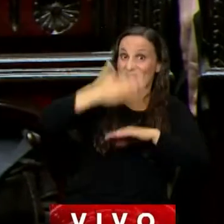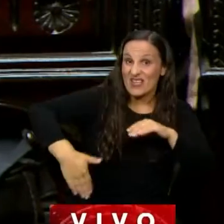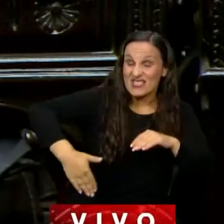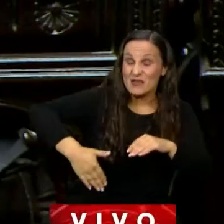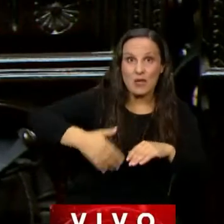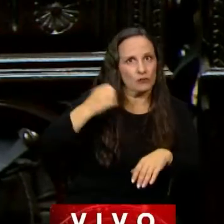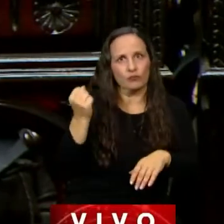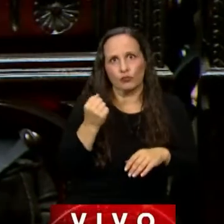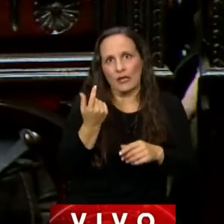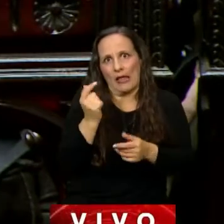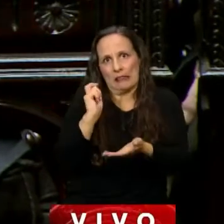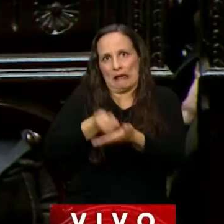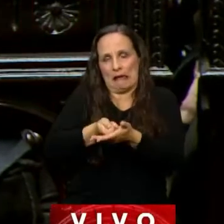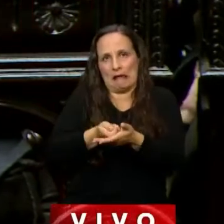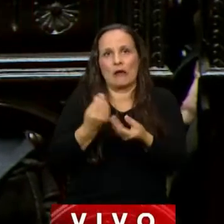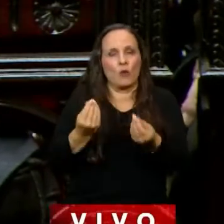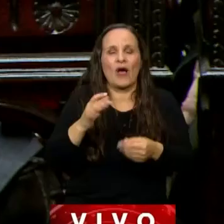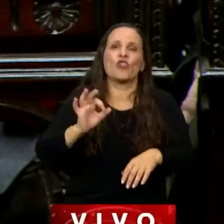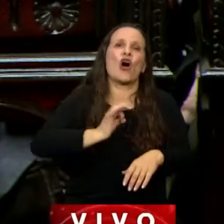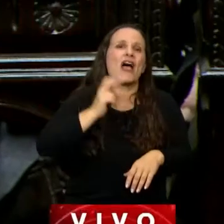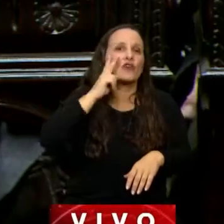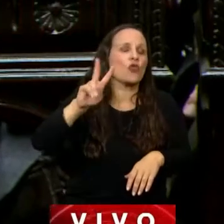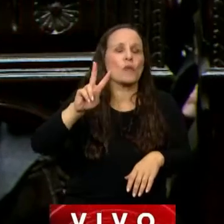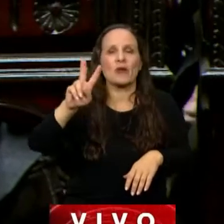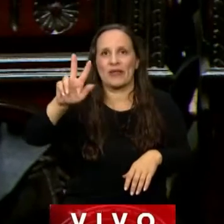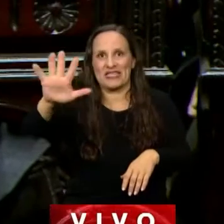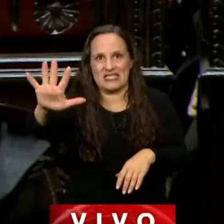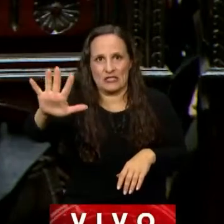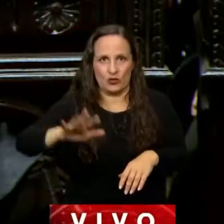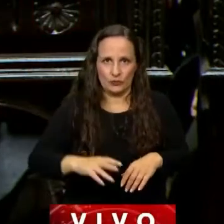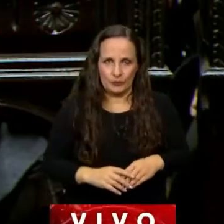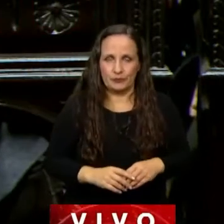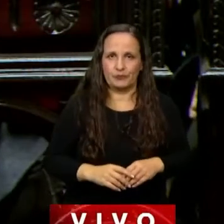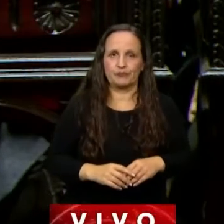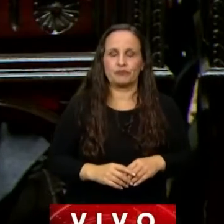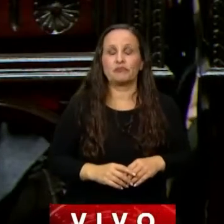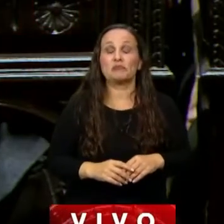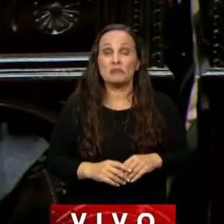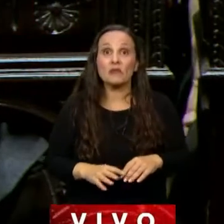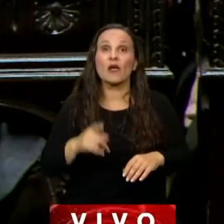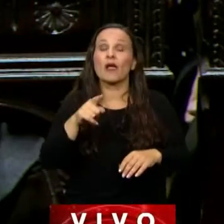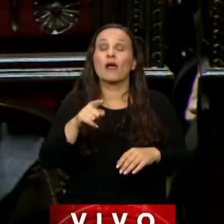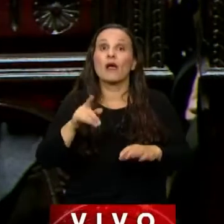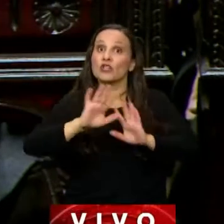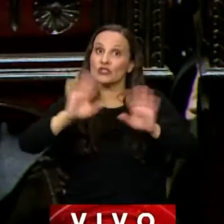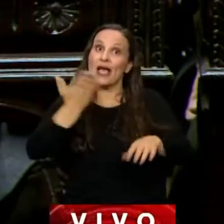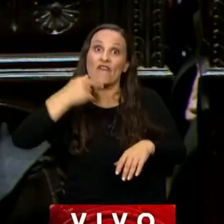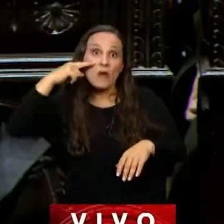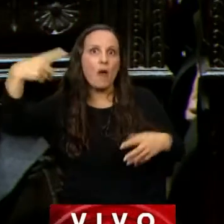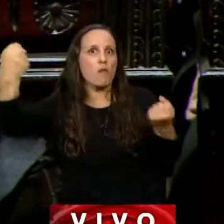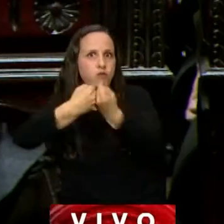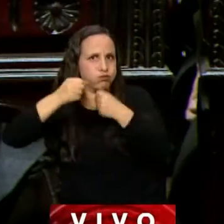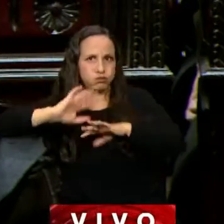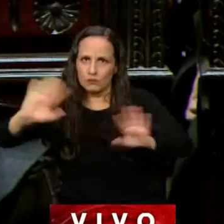importante de esta deuda estará en 2025. Se llevó adelante el acuerdo con el fondo, que